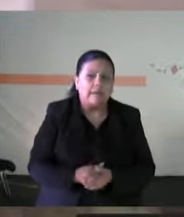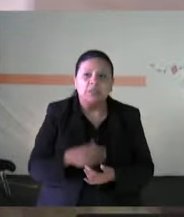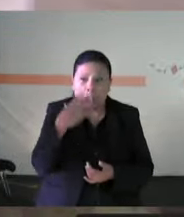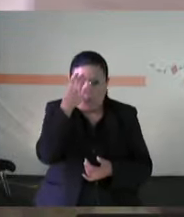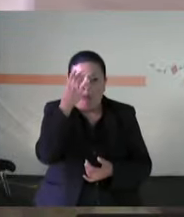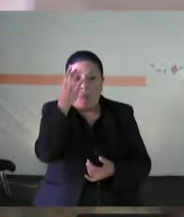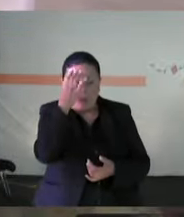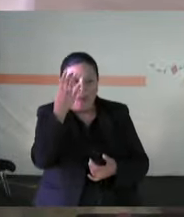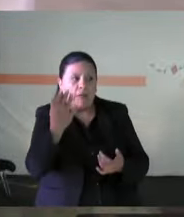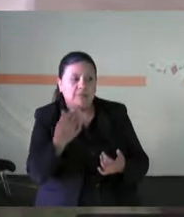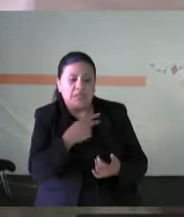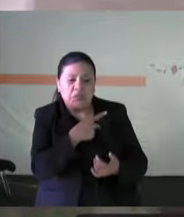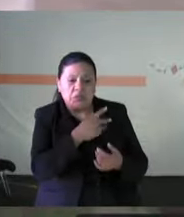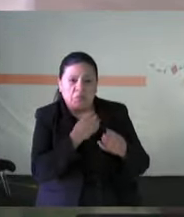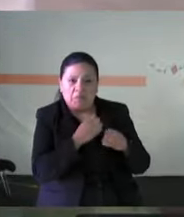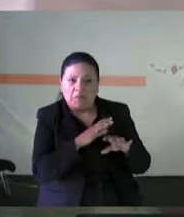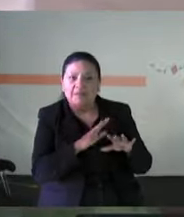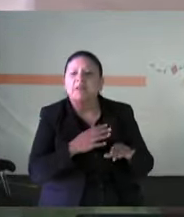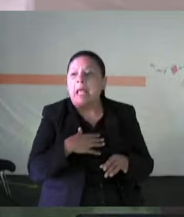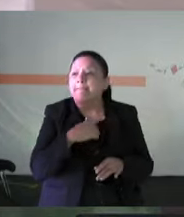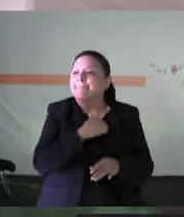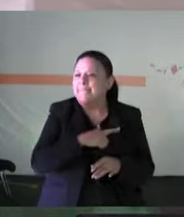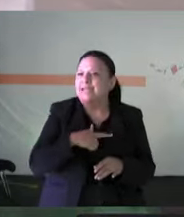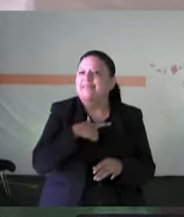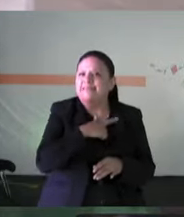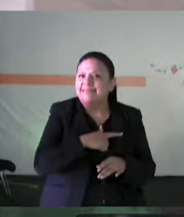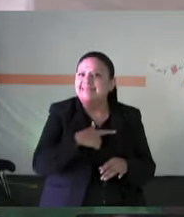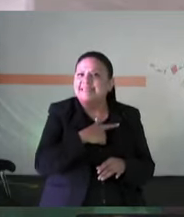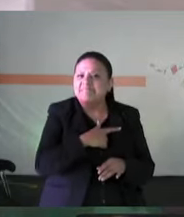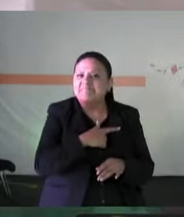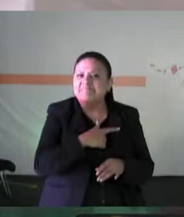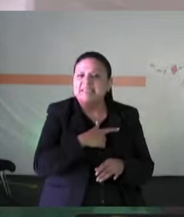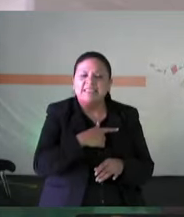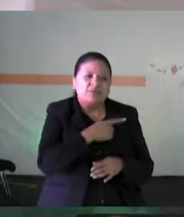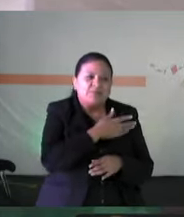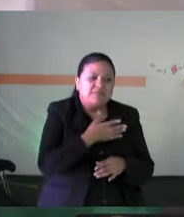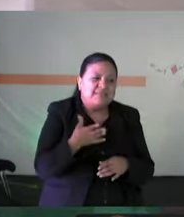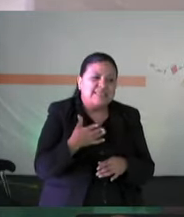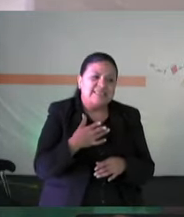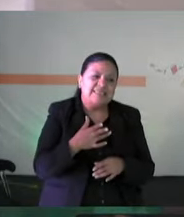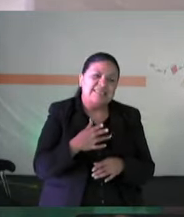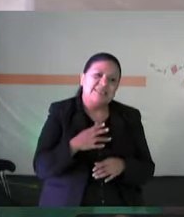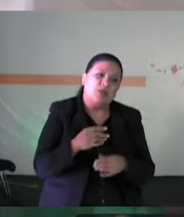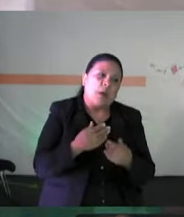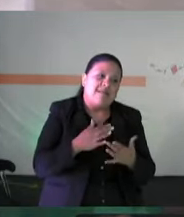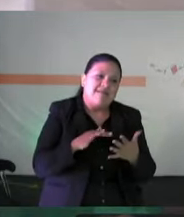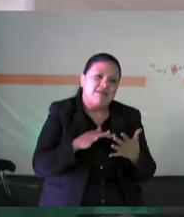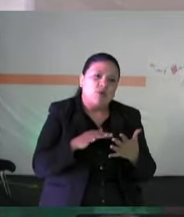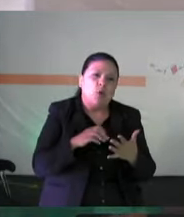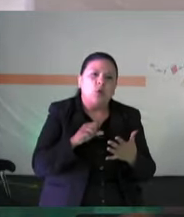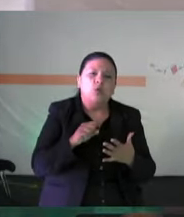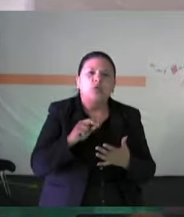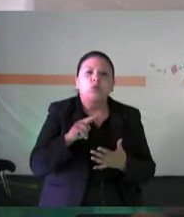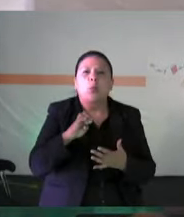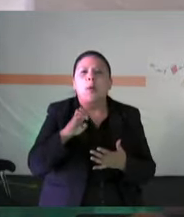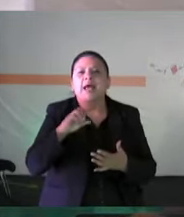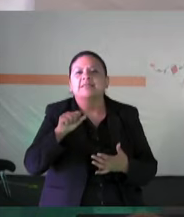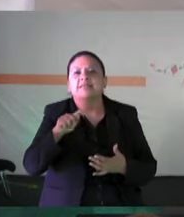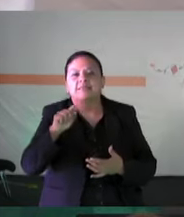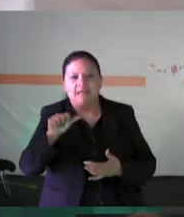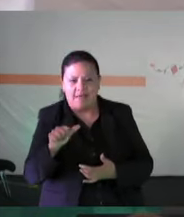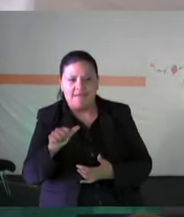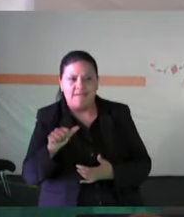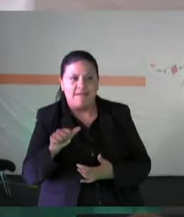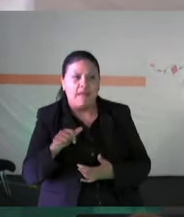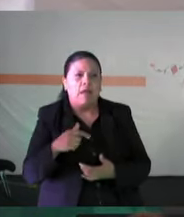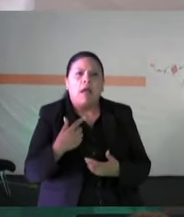Son diehard, eso me encanta. Entonces, si no han leído Subasta. Háganlo así, justo antes